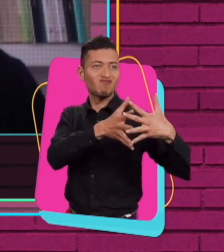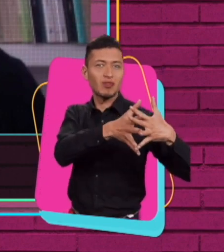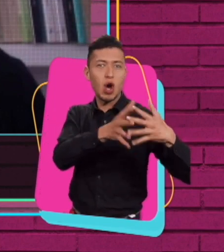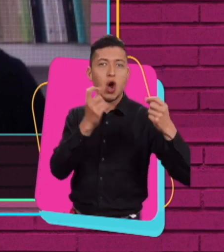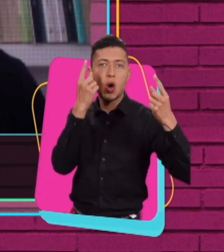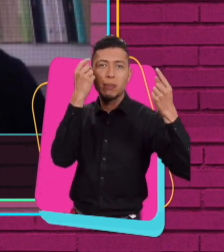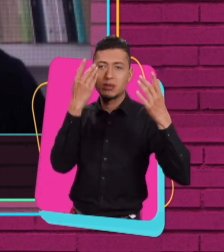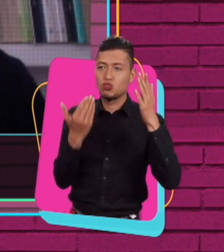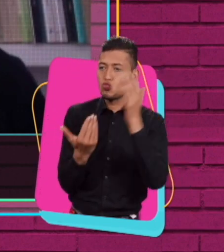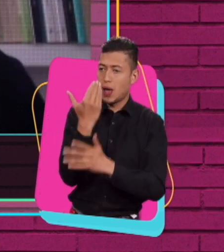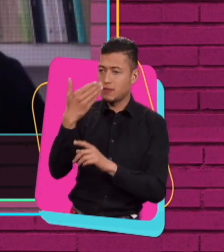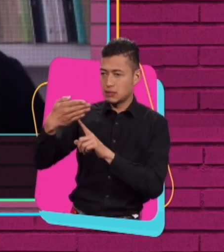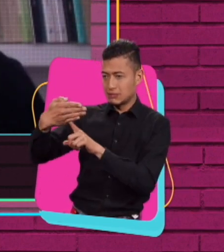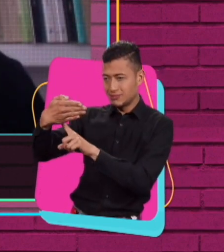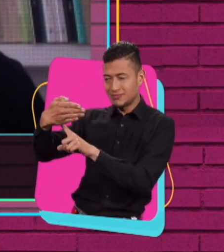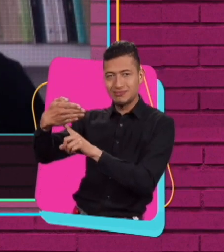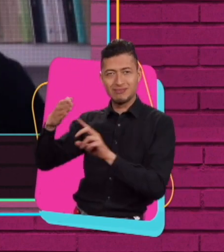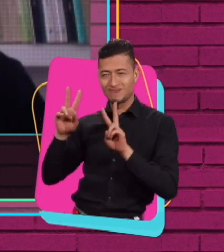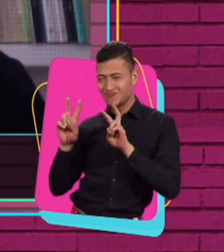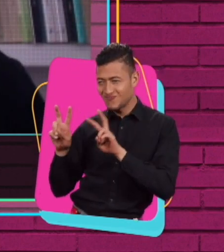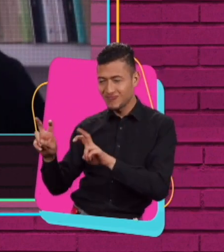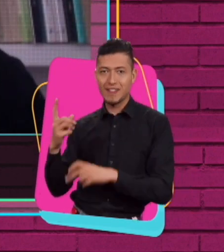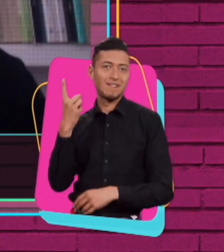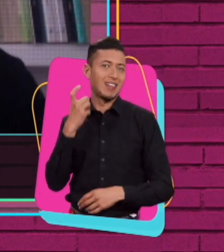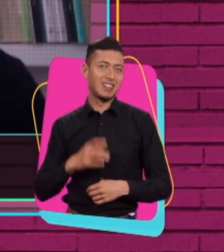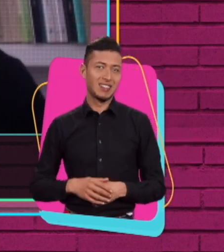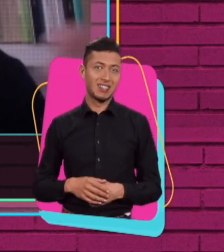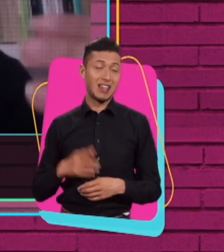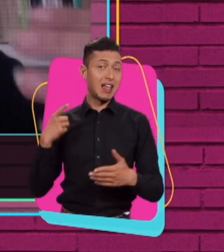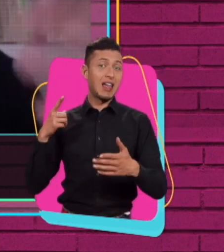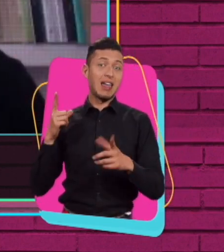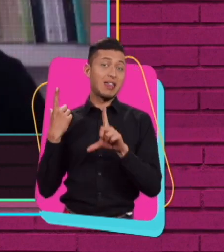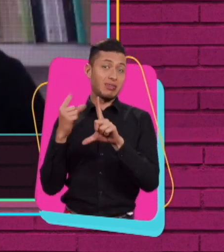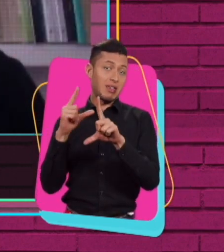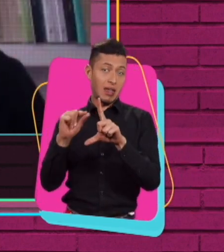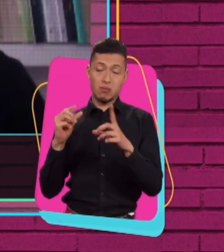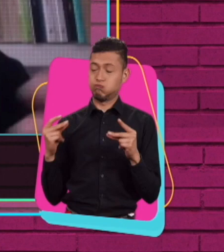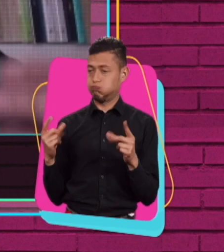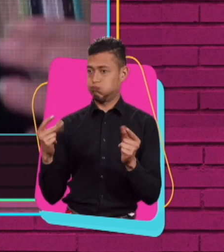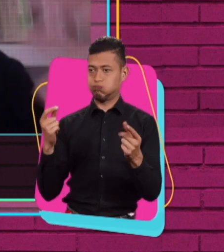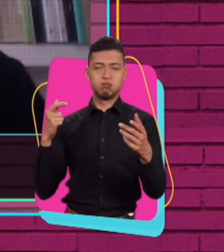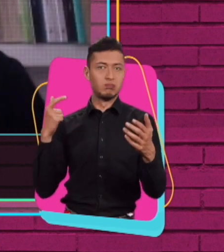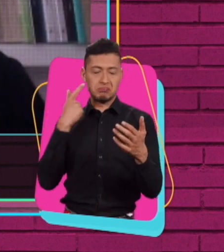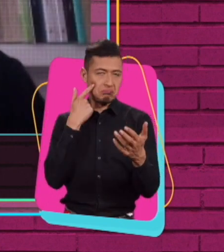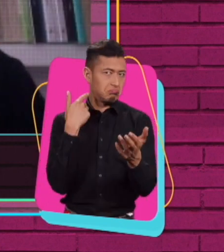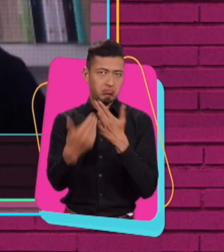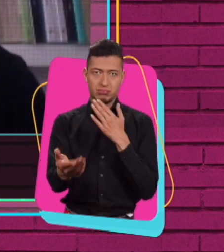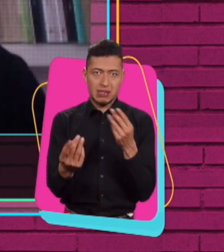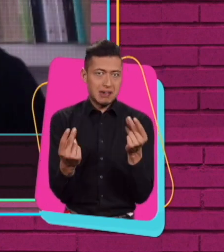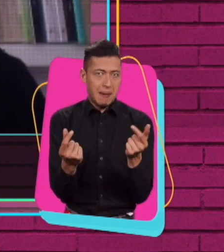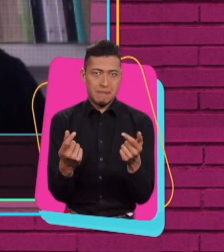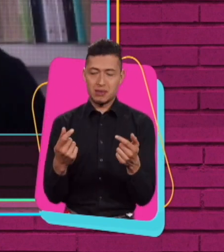adaptarse y de comprender estas nuevas máquinas, porque como el cambio digital es tan rápido,